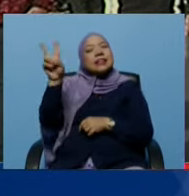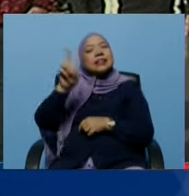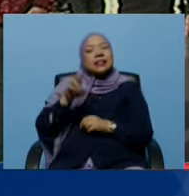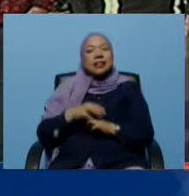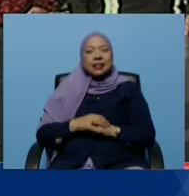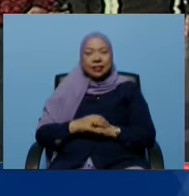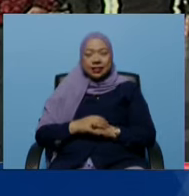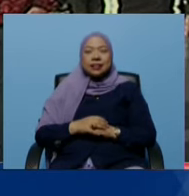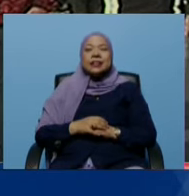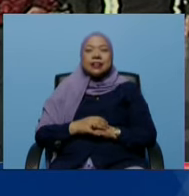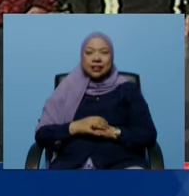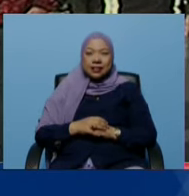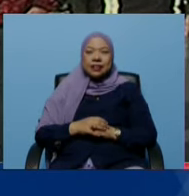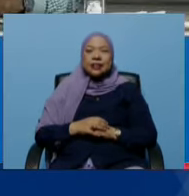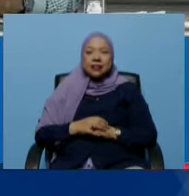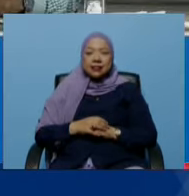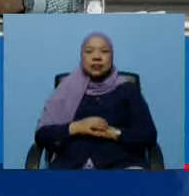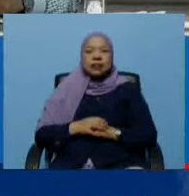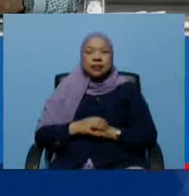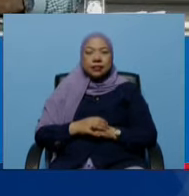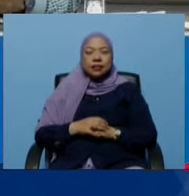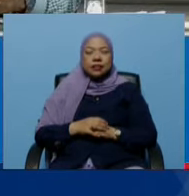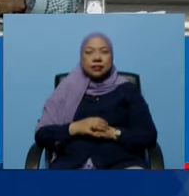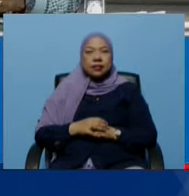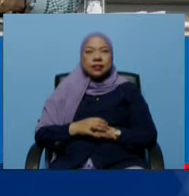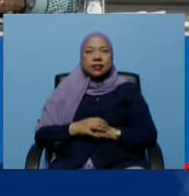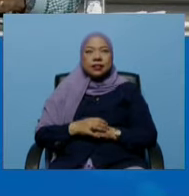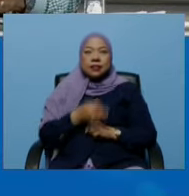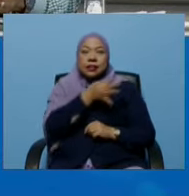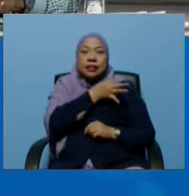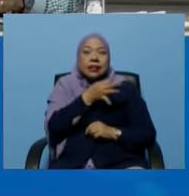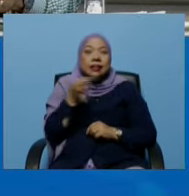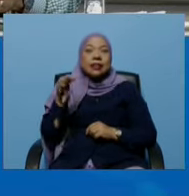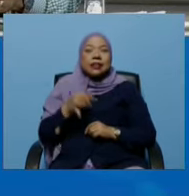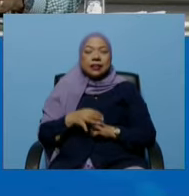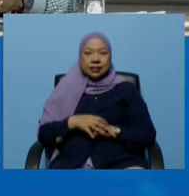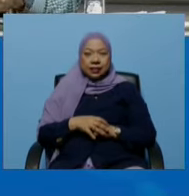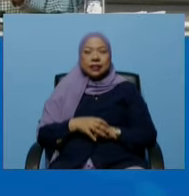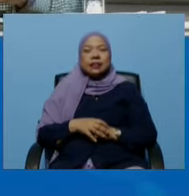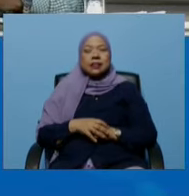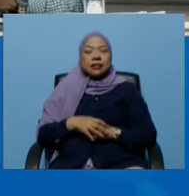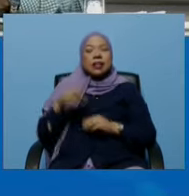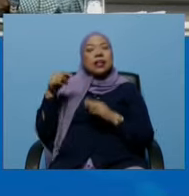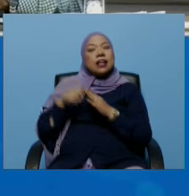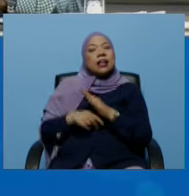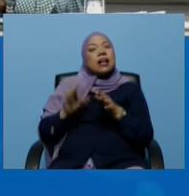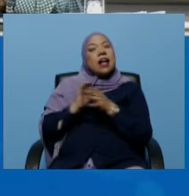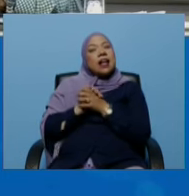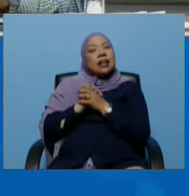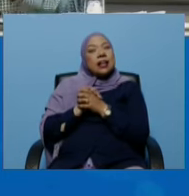jefe. Adelante, por favor. Bueno, excelente. Que se profundicen los lazos